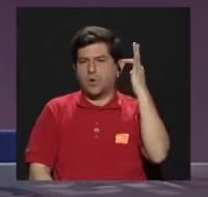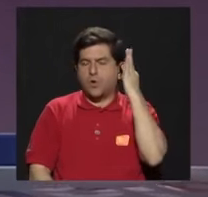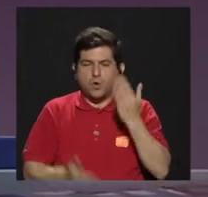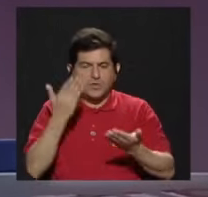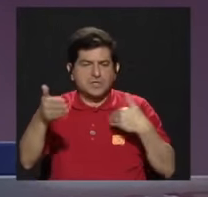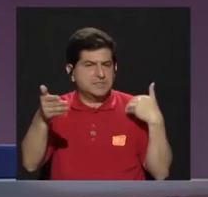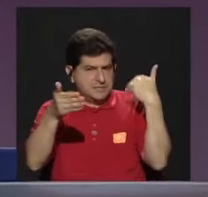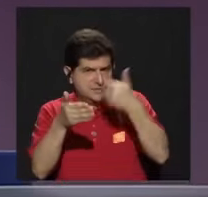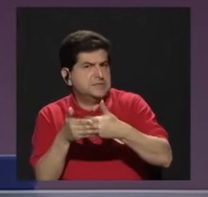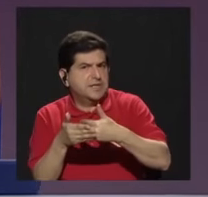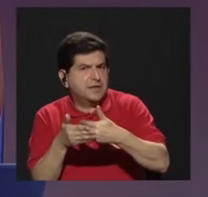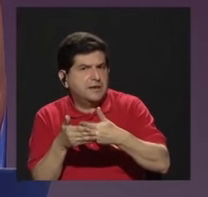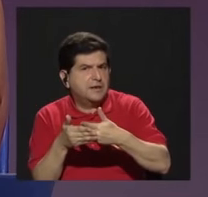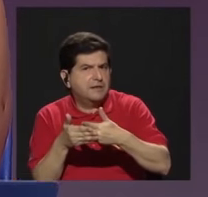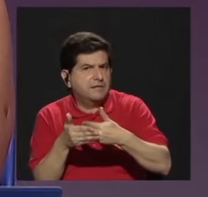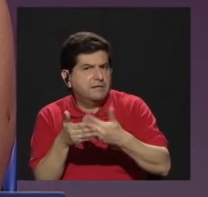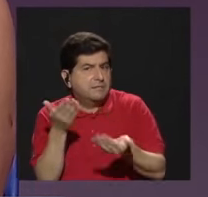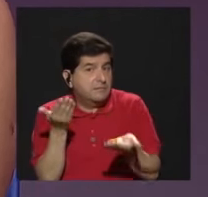más cercanas.